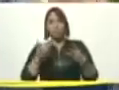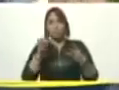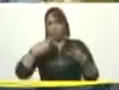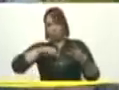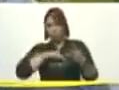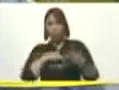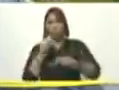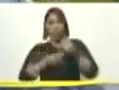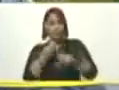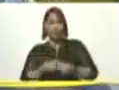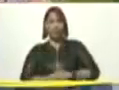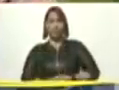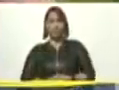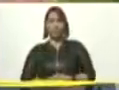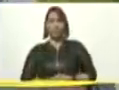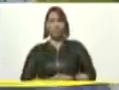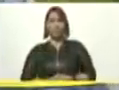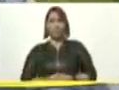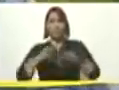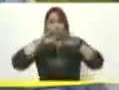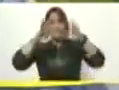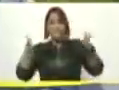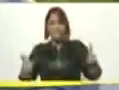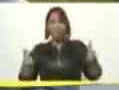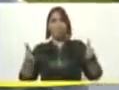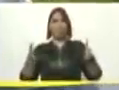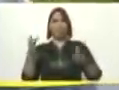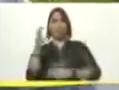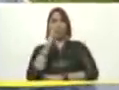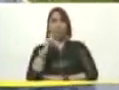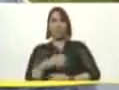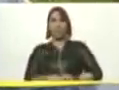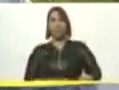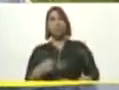tratando de hacerlo en en el polígono